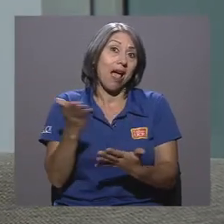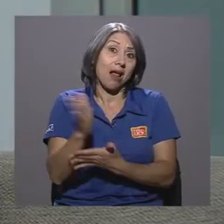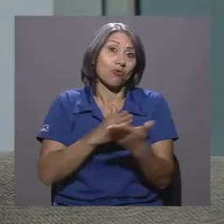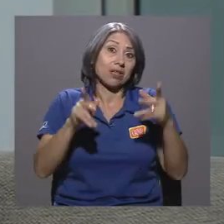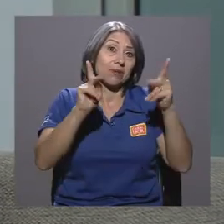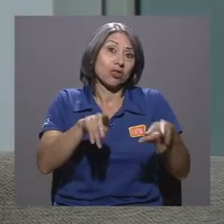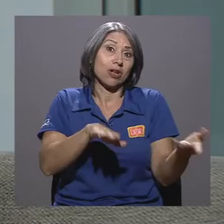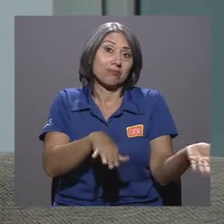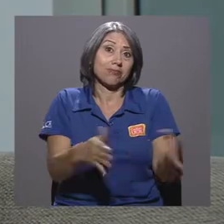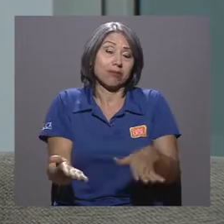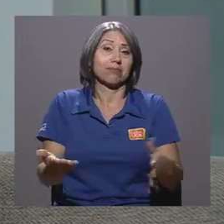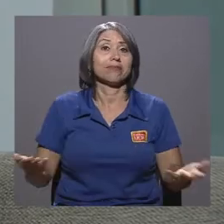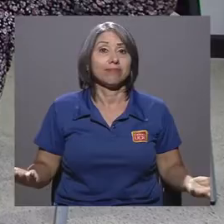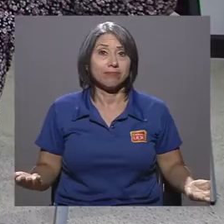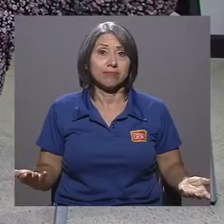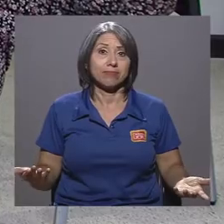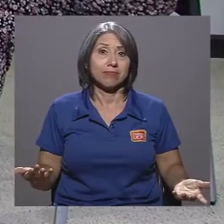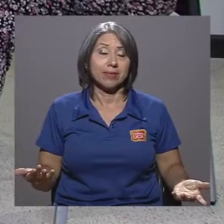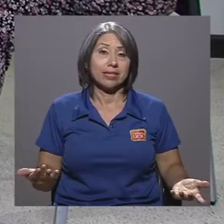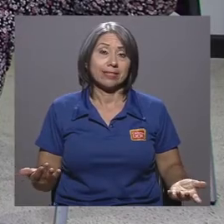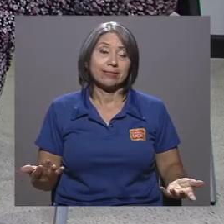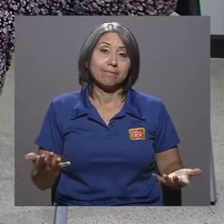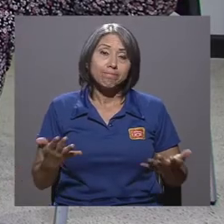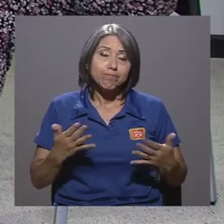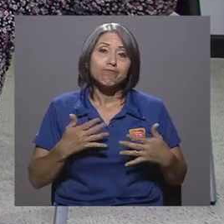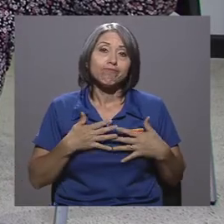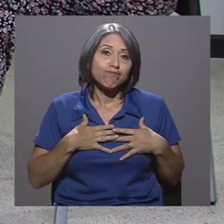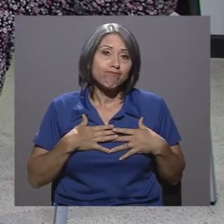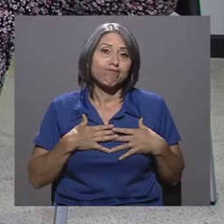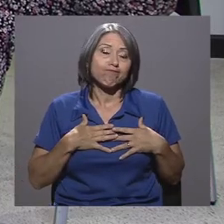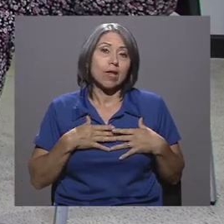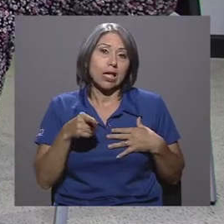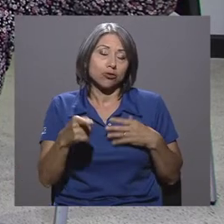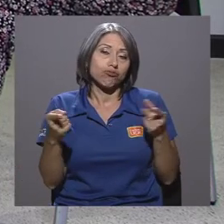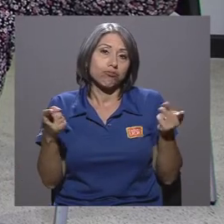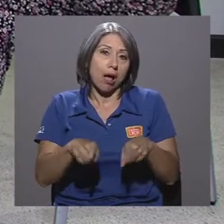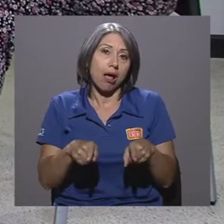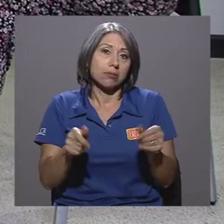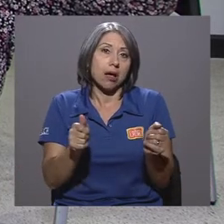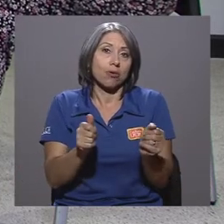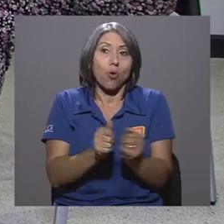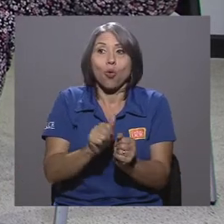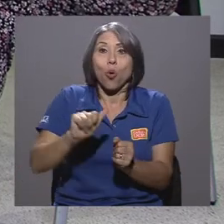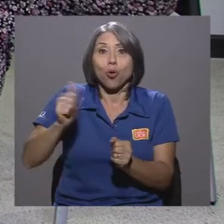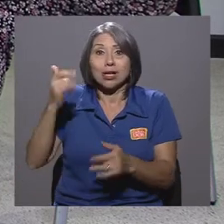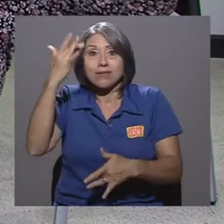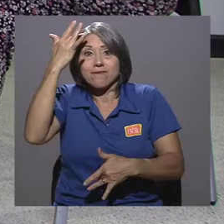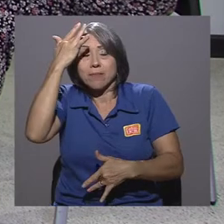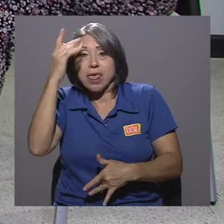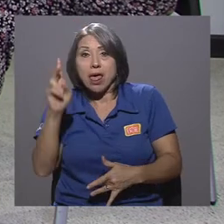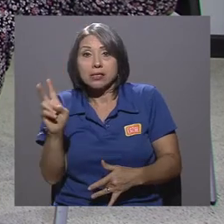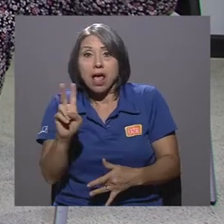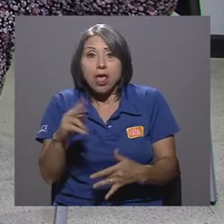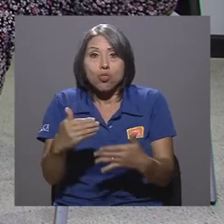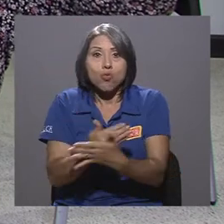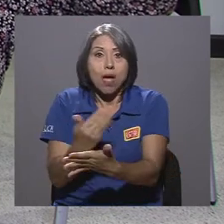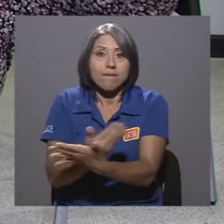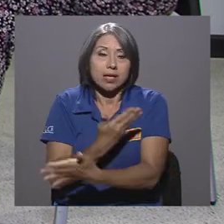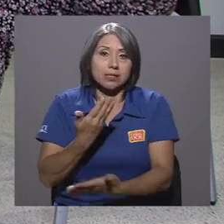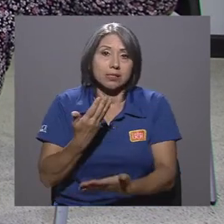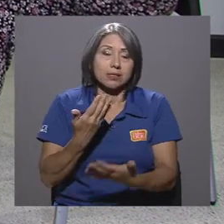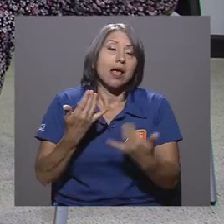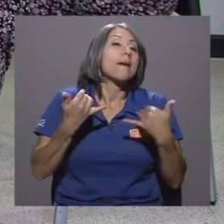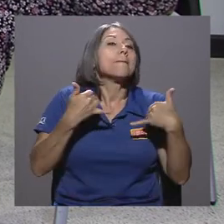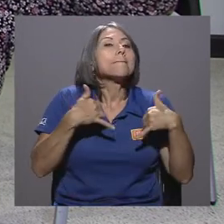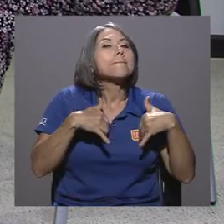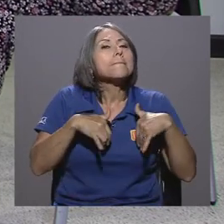personas. Que eso, lamentablemente, ¿verdad?, insisto, pasa con otros virus, con otras enfermedades nuevas, mientras se puede llegar